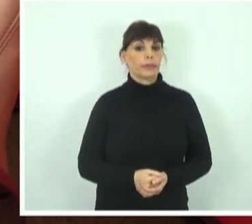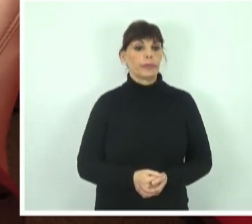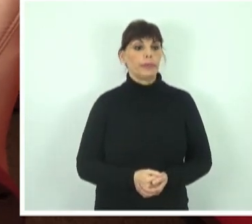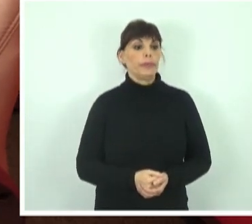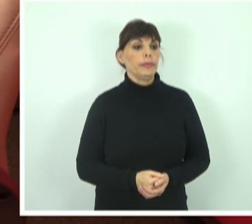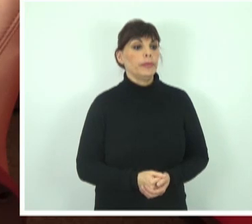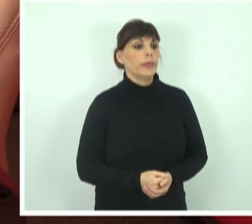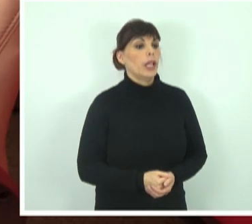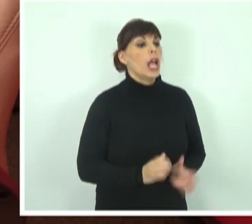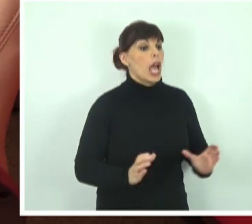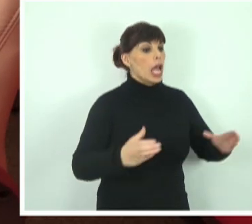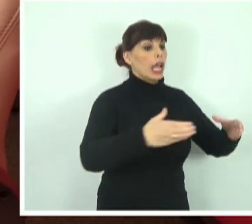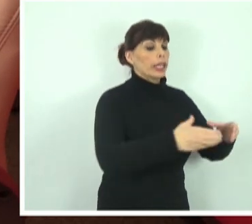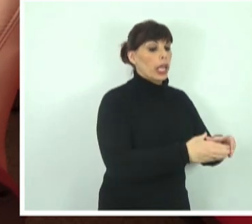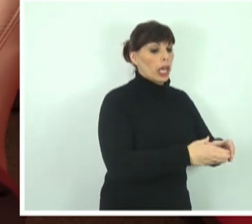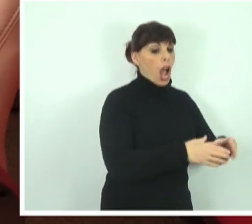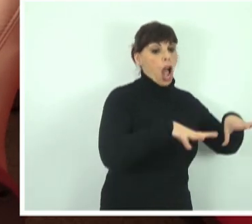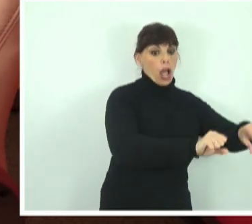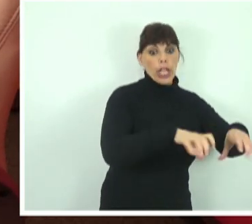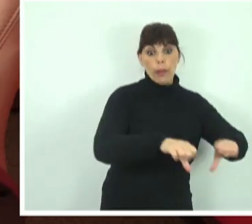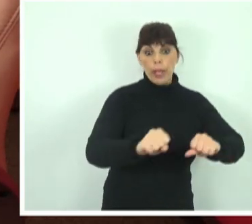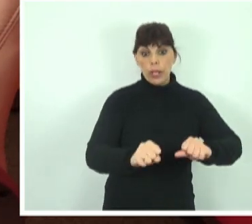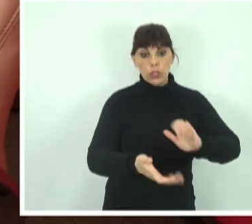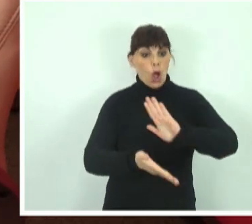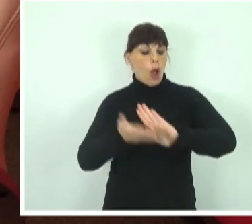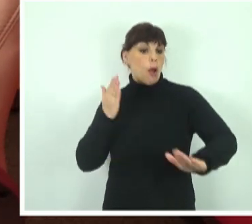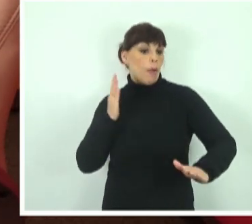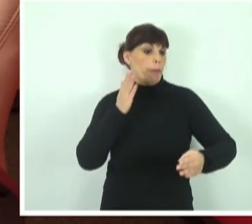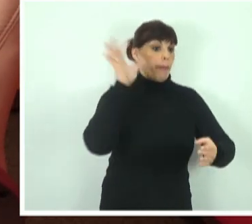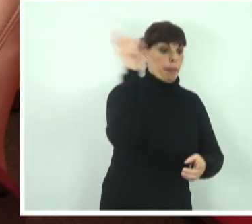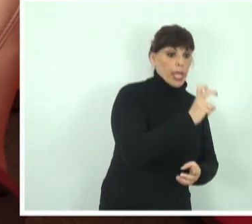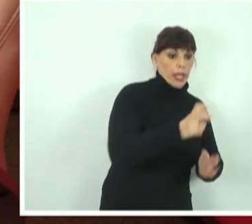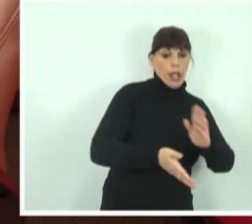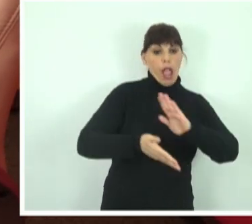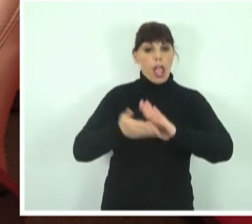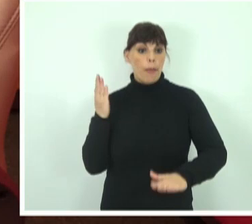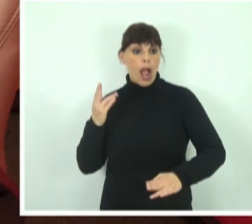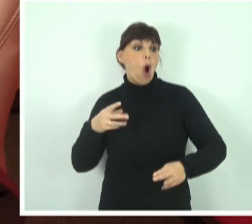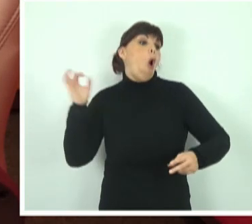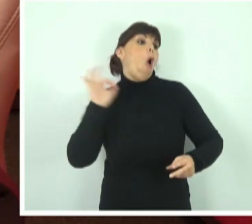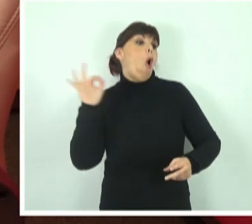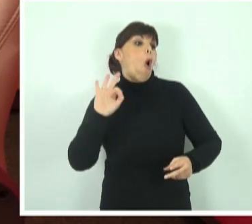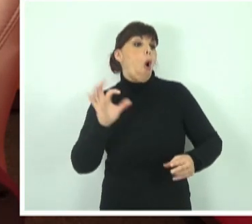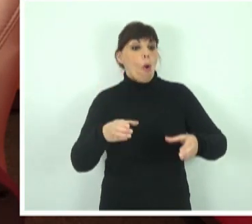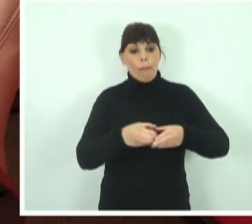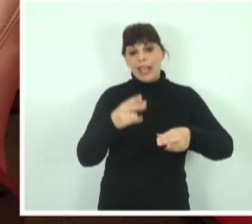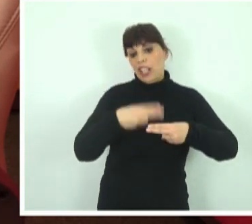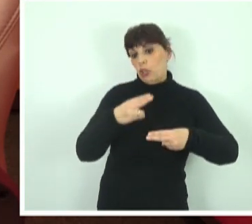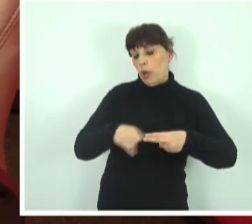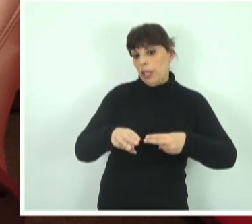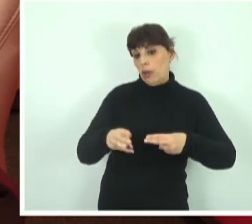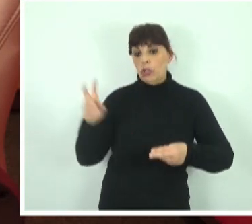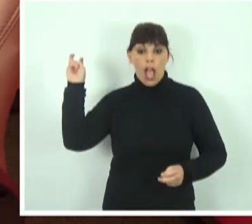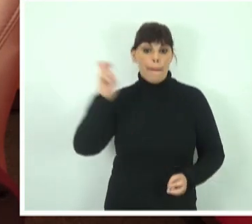desaparecen. Partidos políticos tienen su tiempo. Todo tiene su tiempo, pero la iglesia